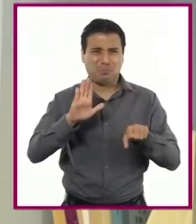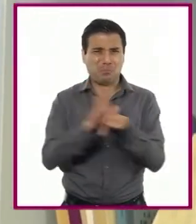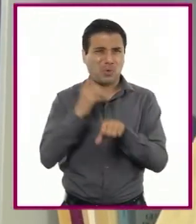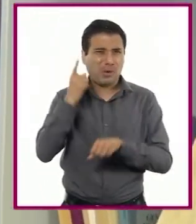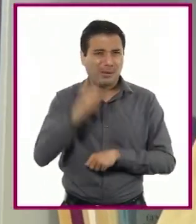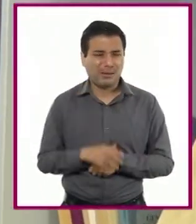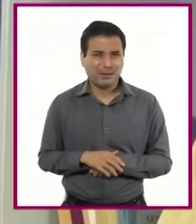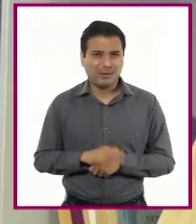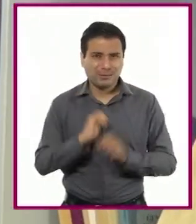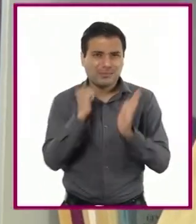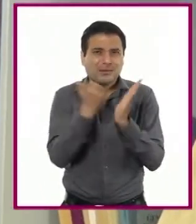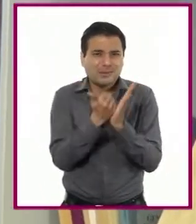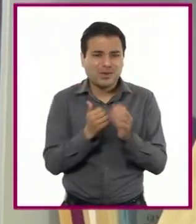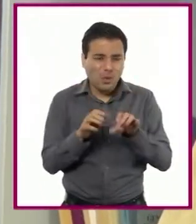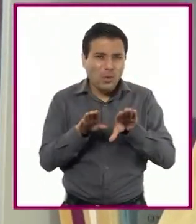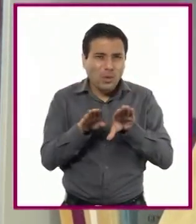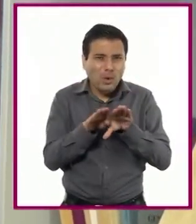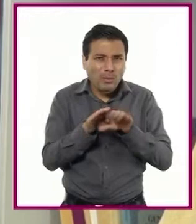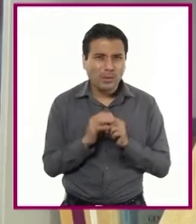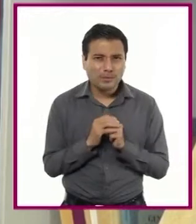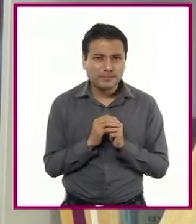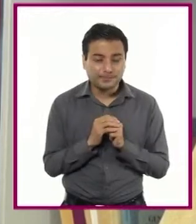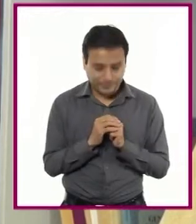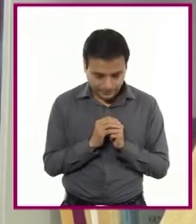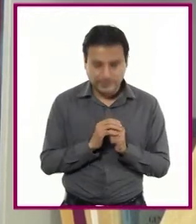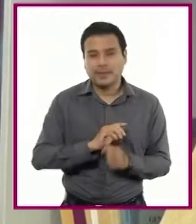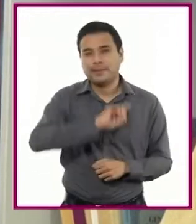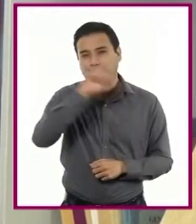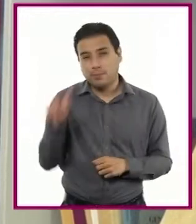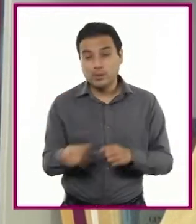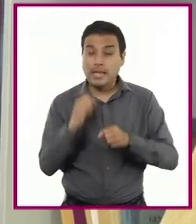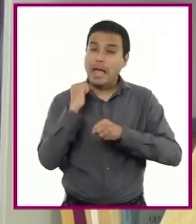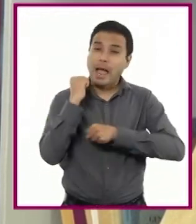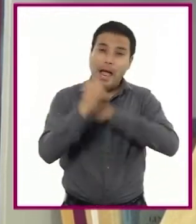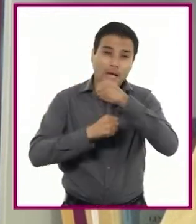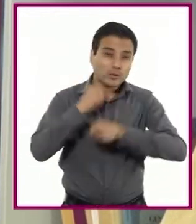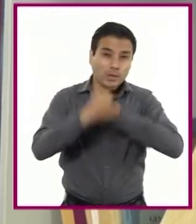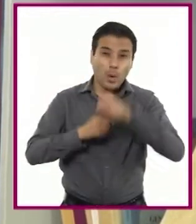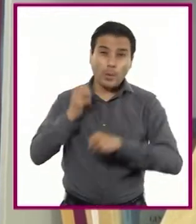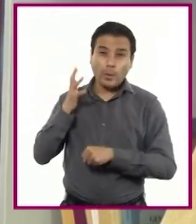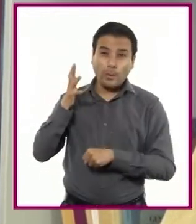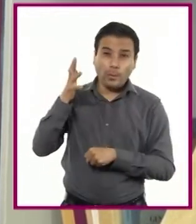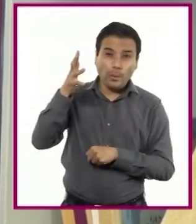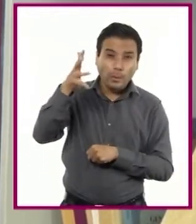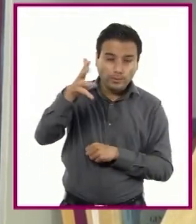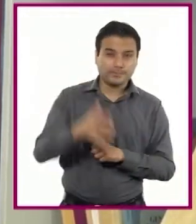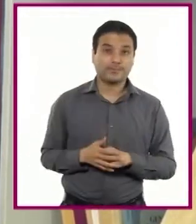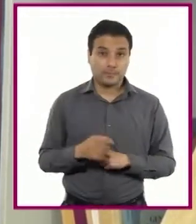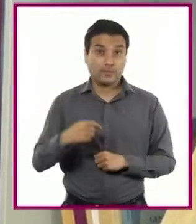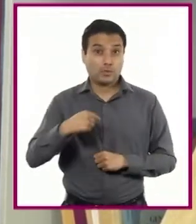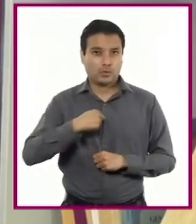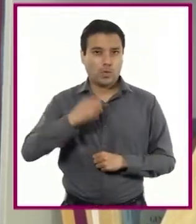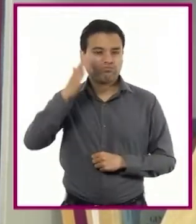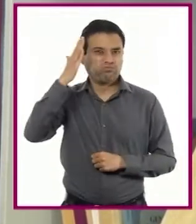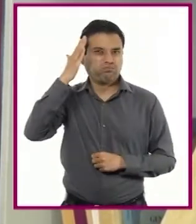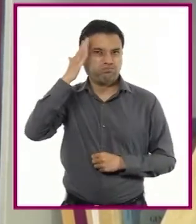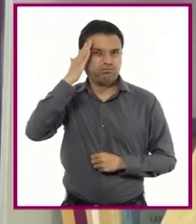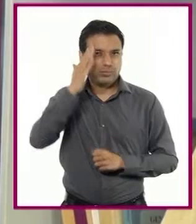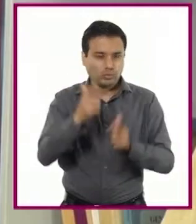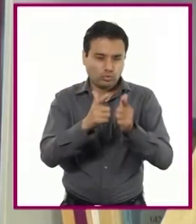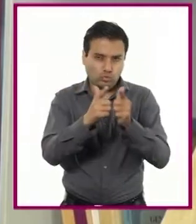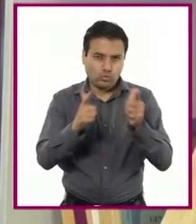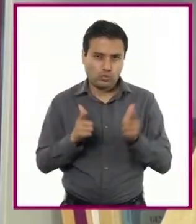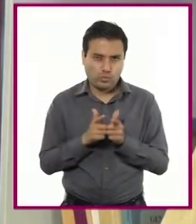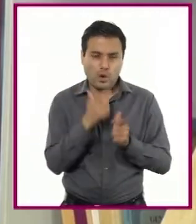cicatriz. Muchos años después, tuve la oportunidad de encabezar una delegación de